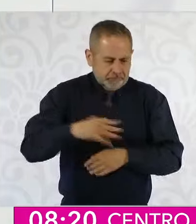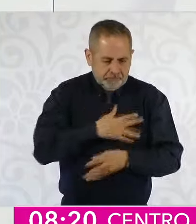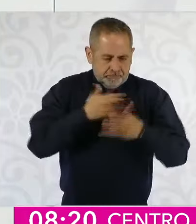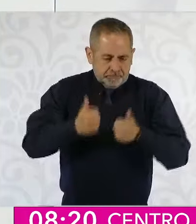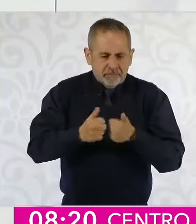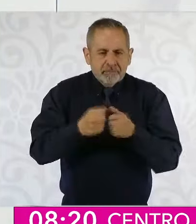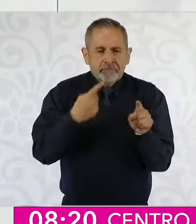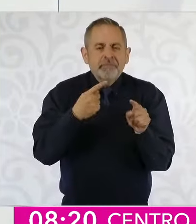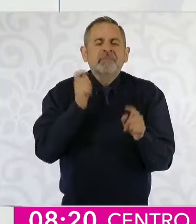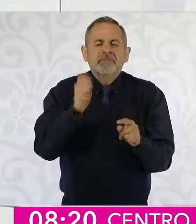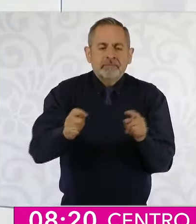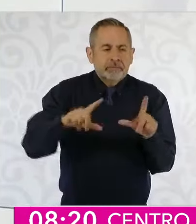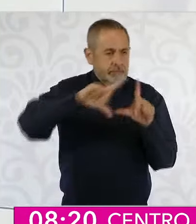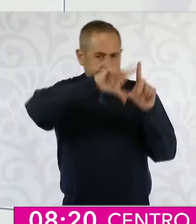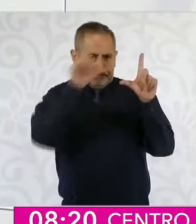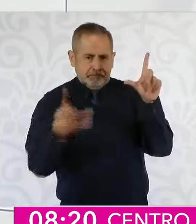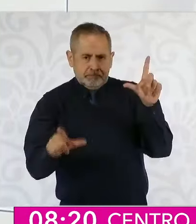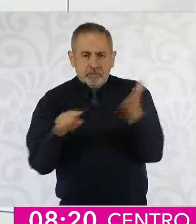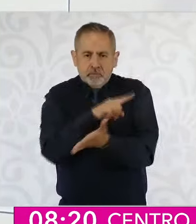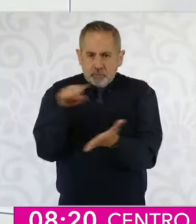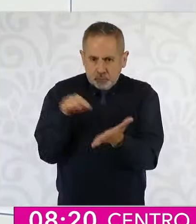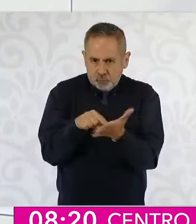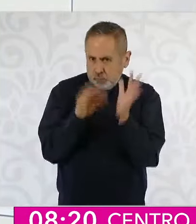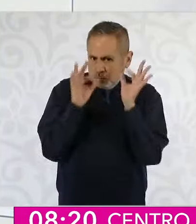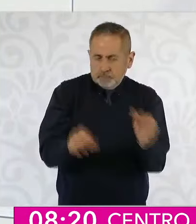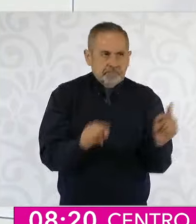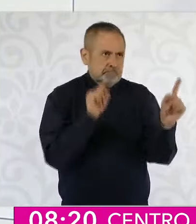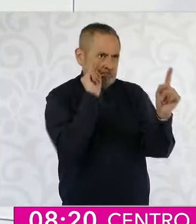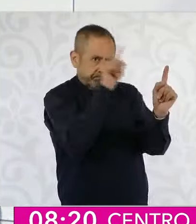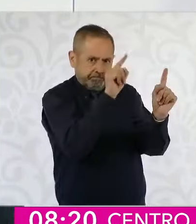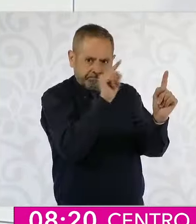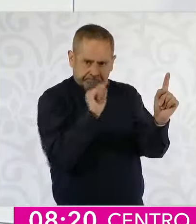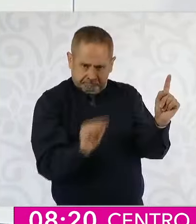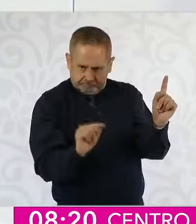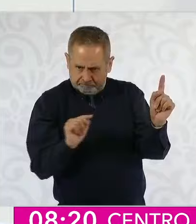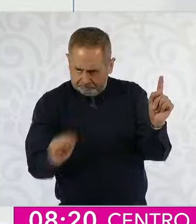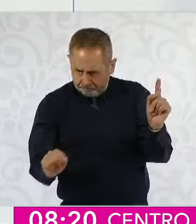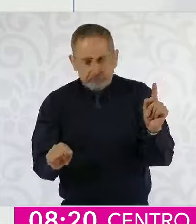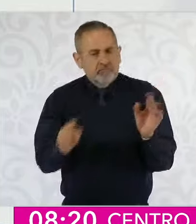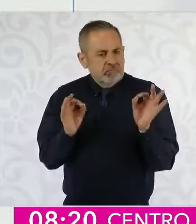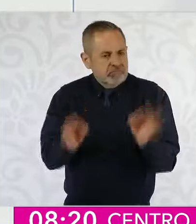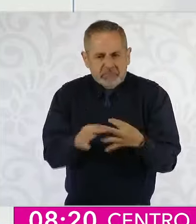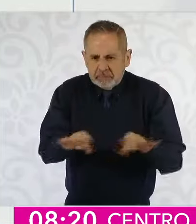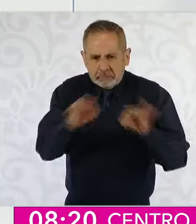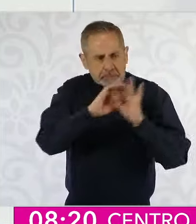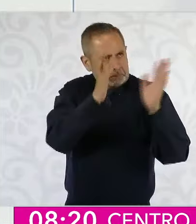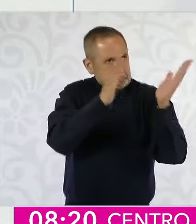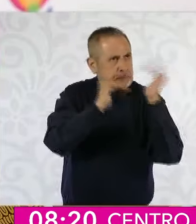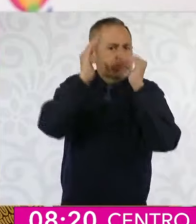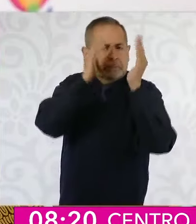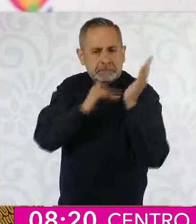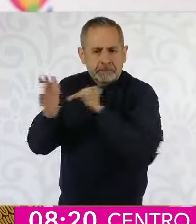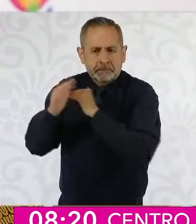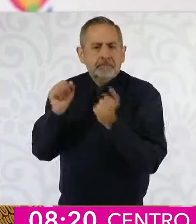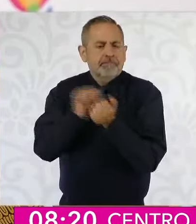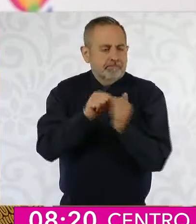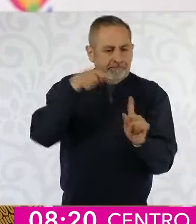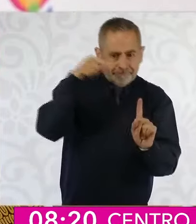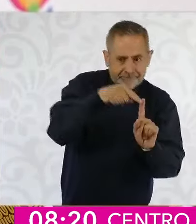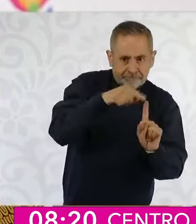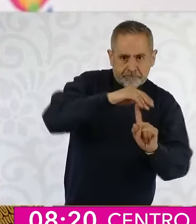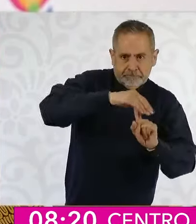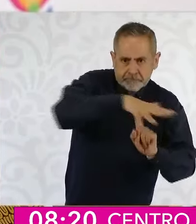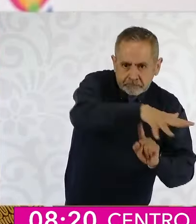lo trabajamos y lo expusimos desde la campaña, que es el desarrollo regional del país a partir de